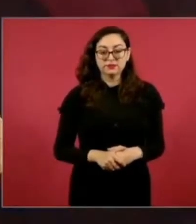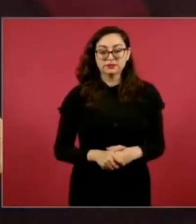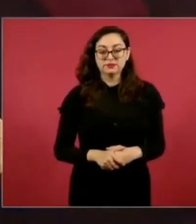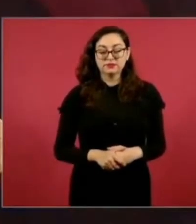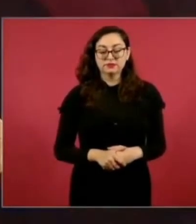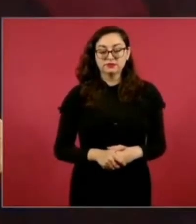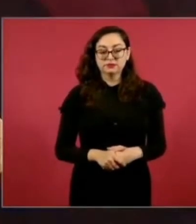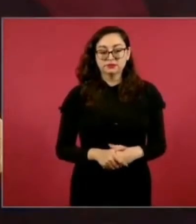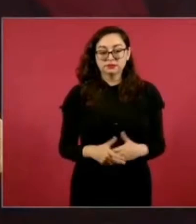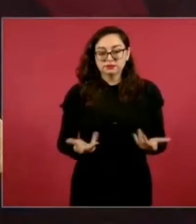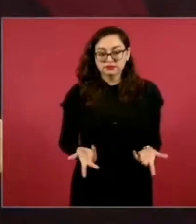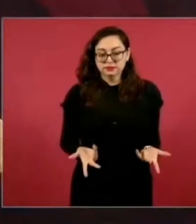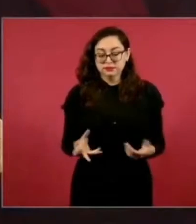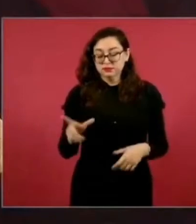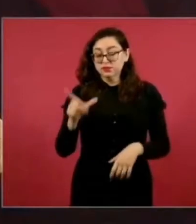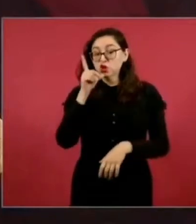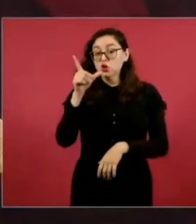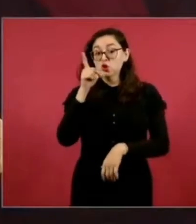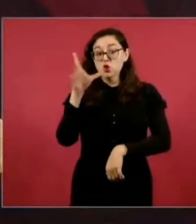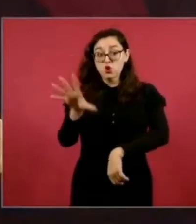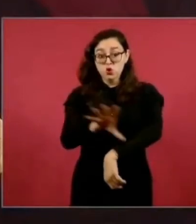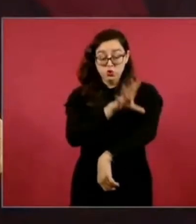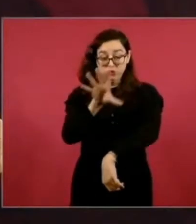La industria eléctrica,